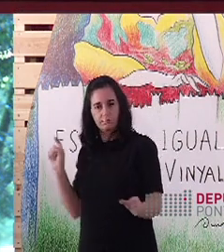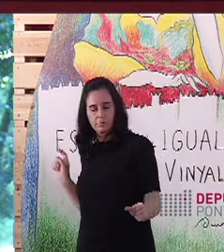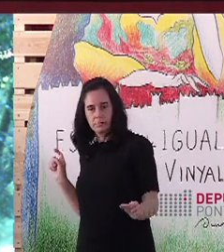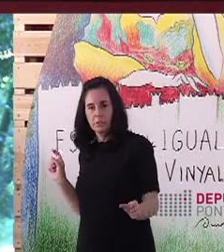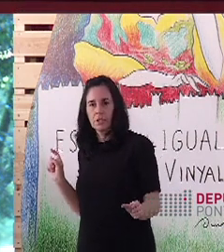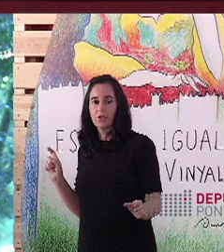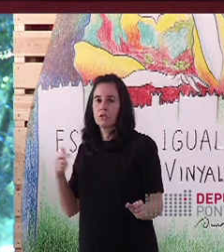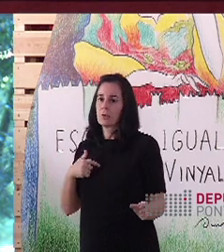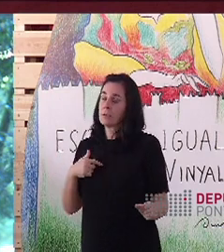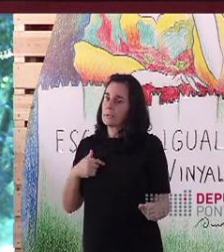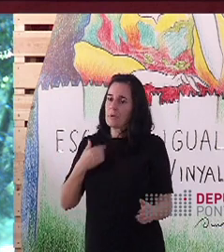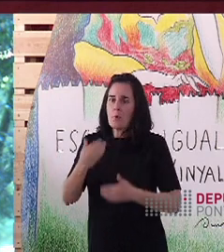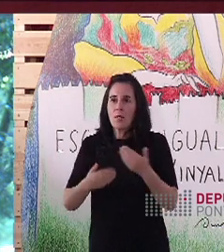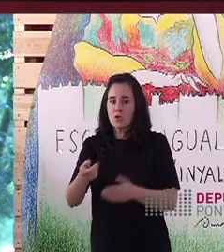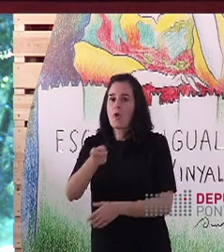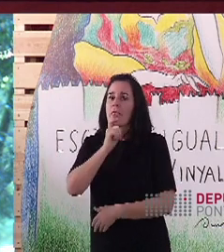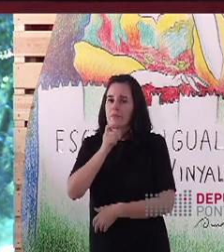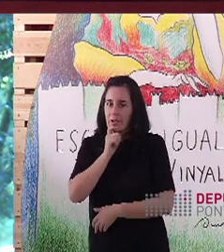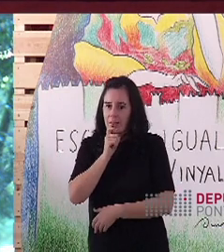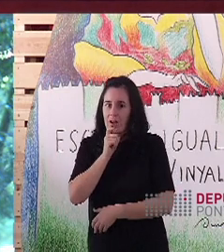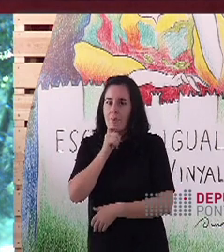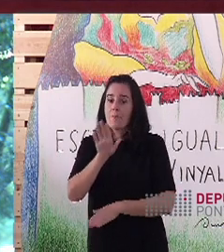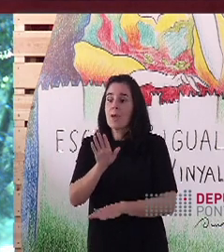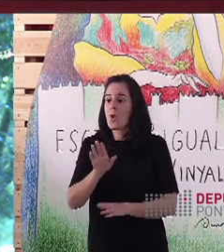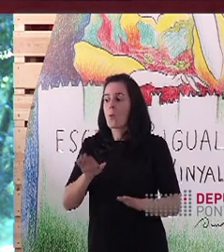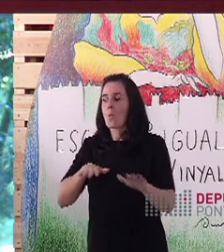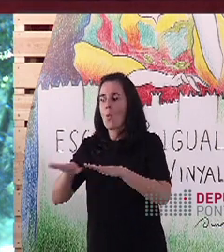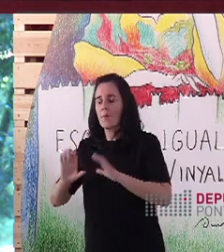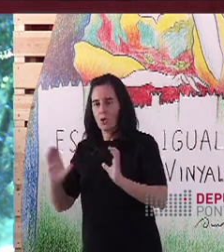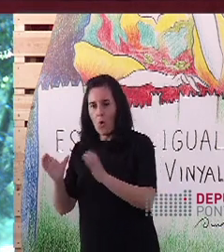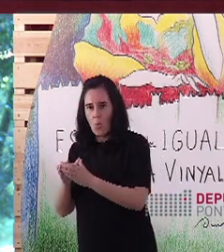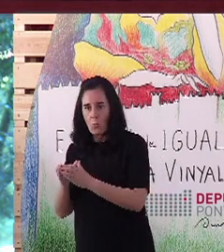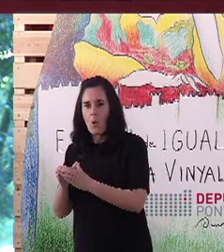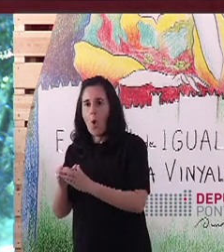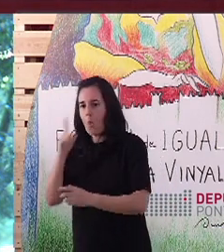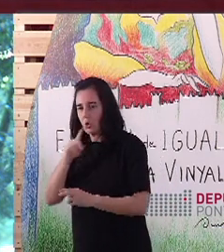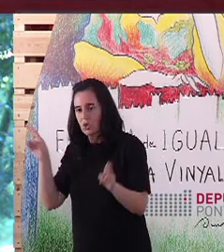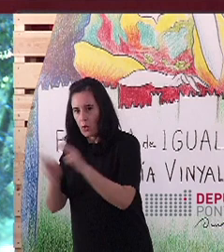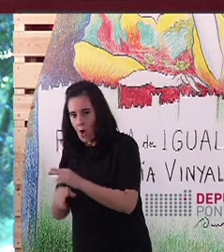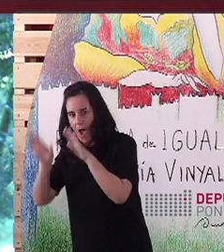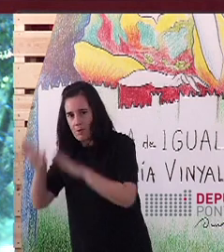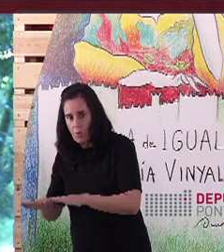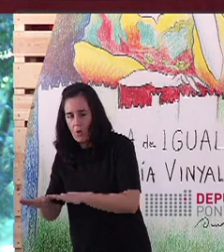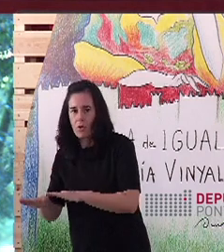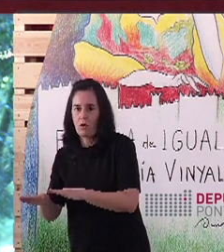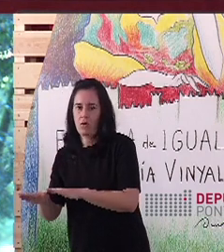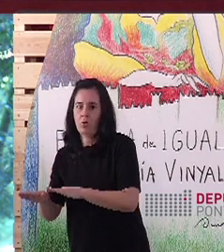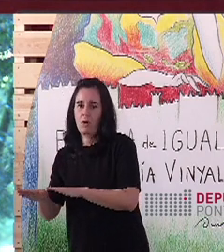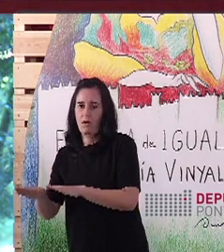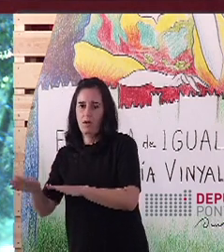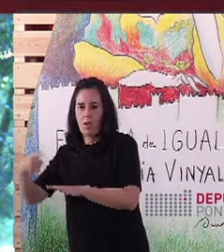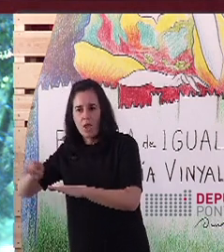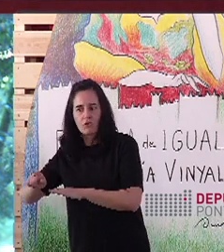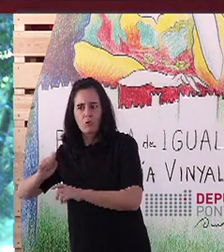sentidos. El movimiento abolicionista se ha ido rearticulando cada vez más, su voz cada vez ha sido más explícita y hemos